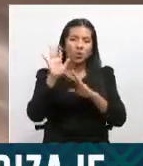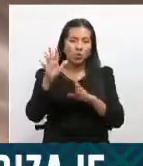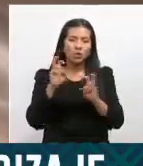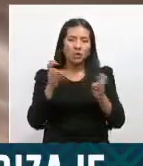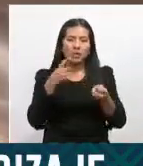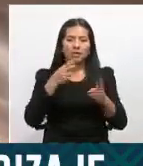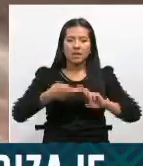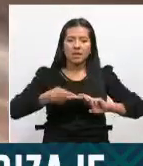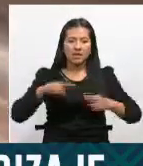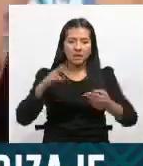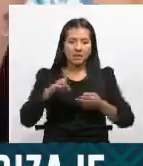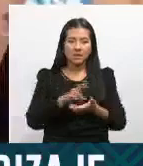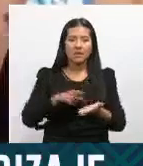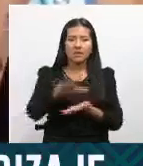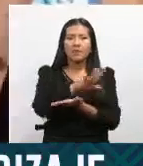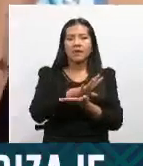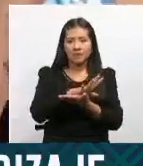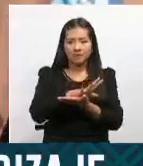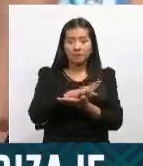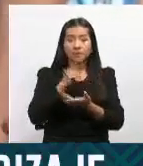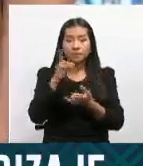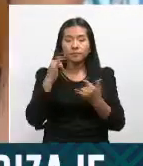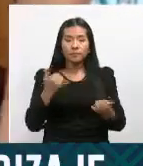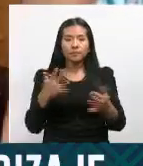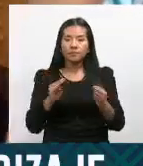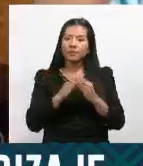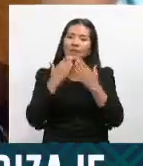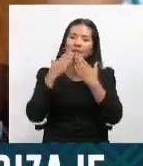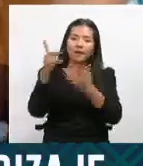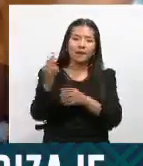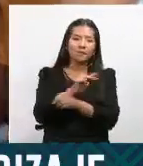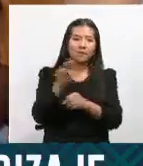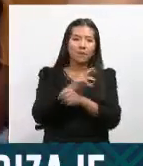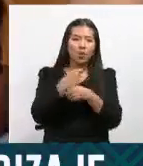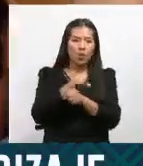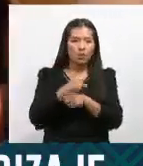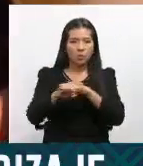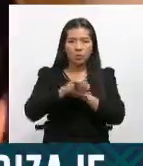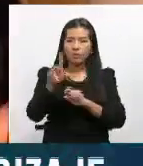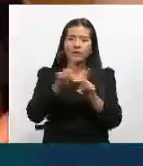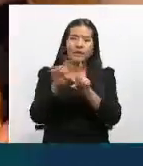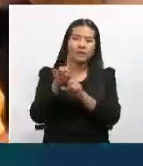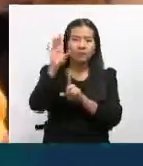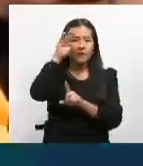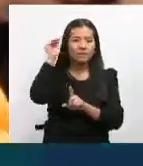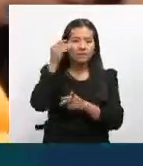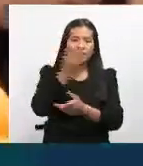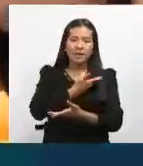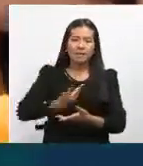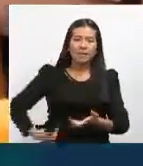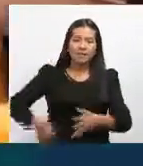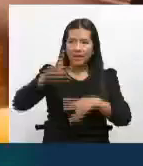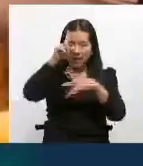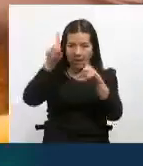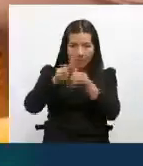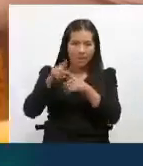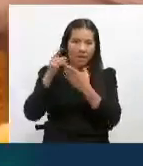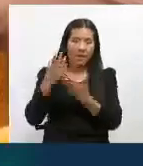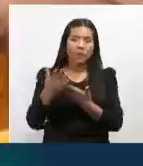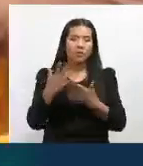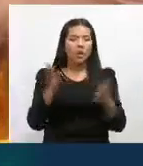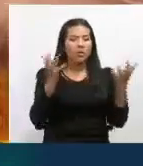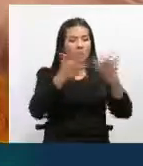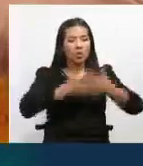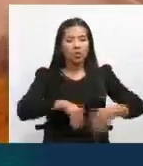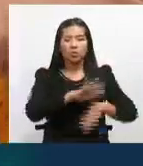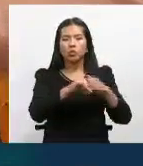el municipio de Rivera Alta. Son realidad y gracias a nuestro ministro de Obras Públicas, nuestro hermano presidente Lucho, en coordinación con todos los movimientos